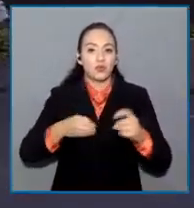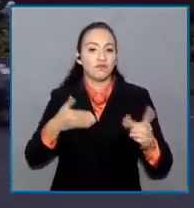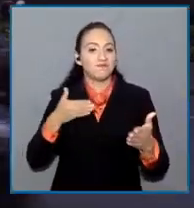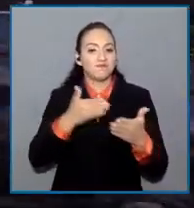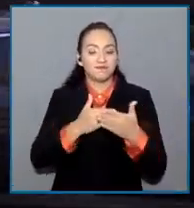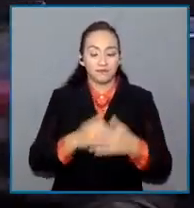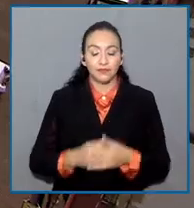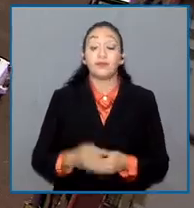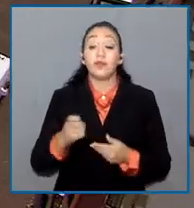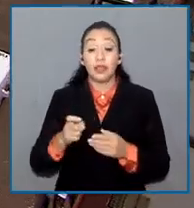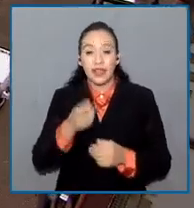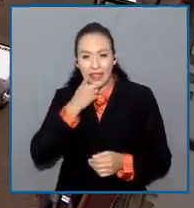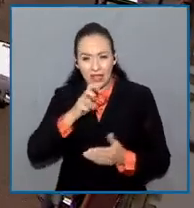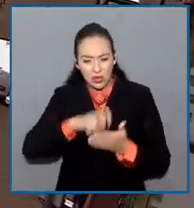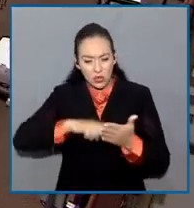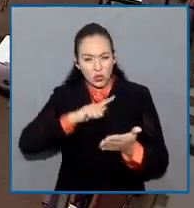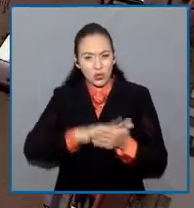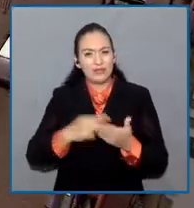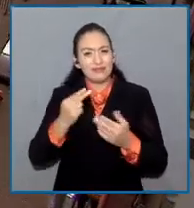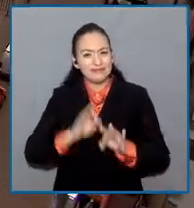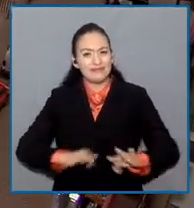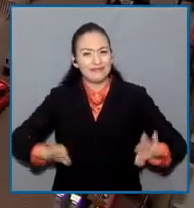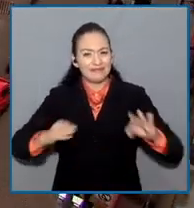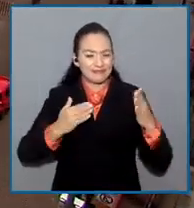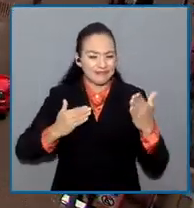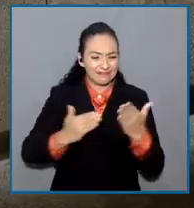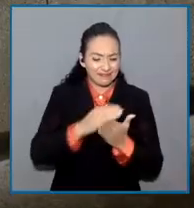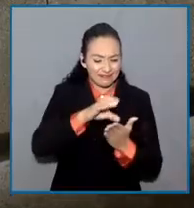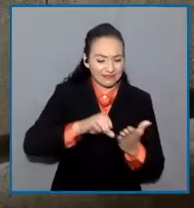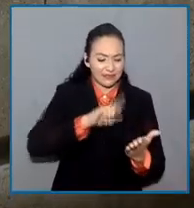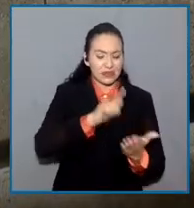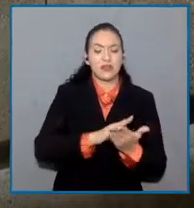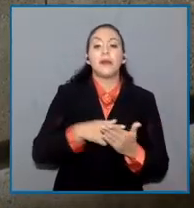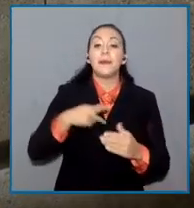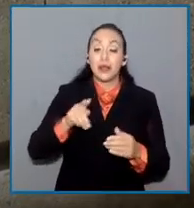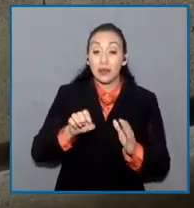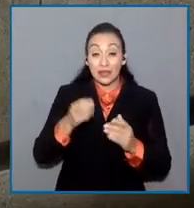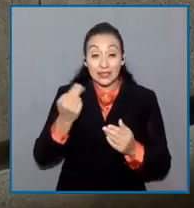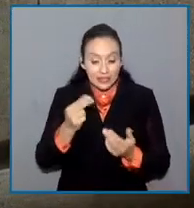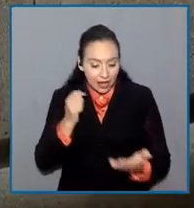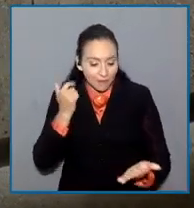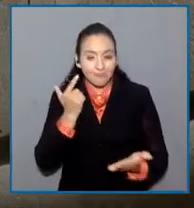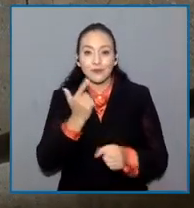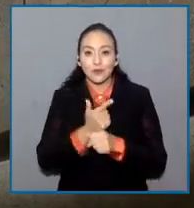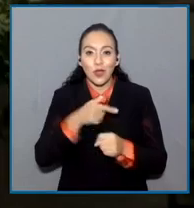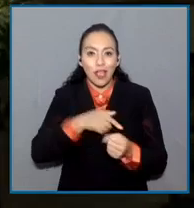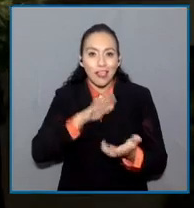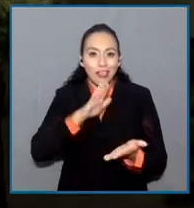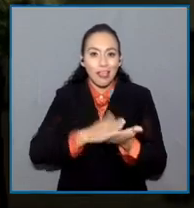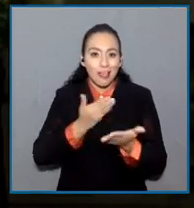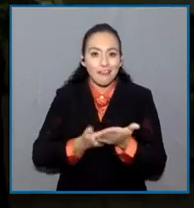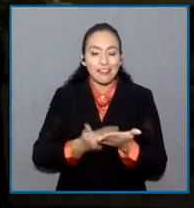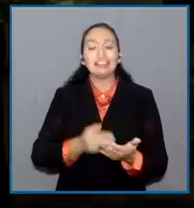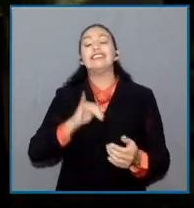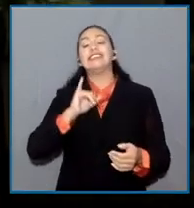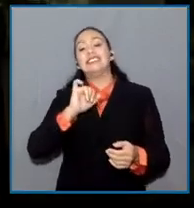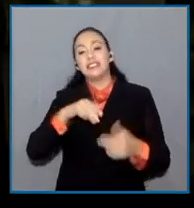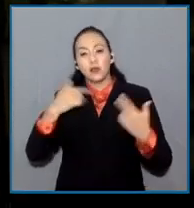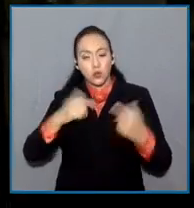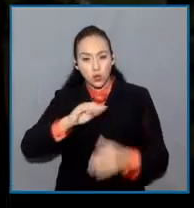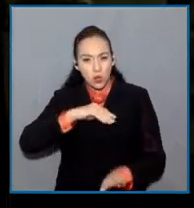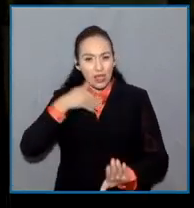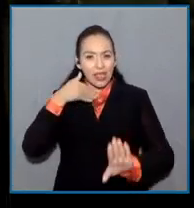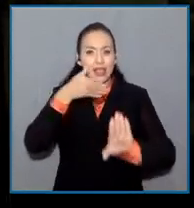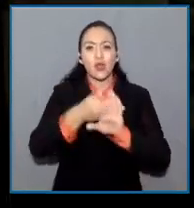forma excepcional cuando resulte claro, directo y evidente que se hace valer una vulneración a la forma republicana,